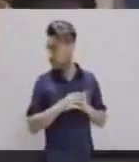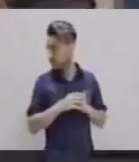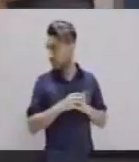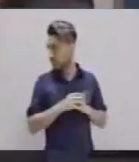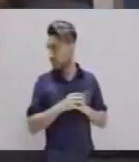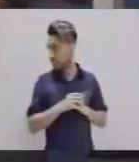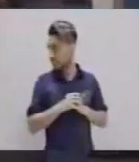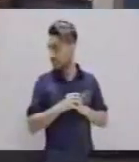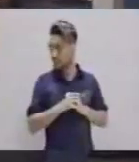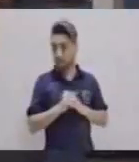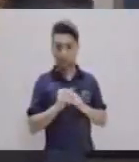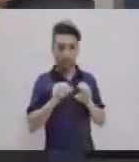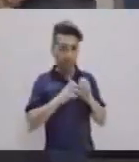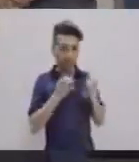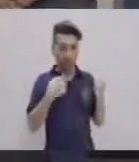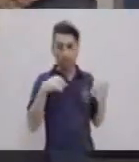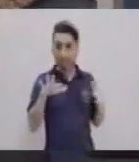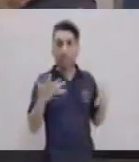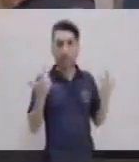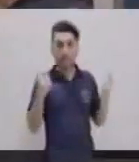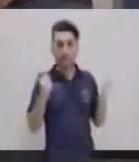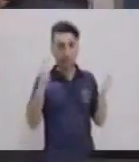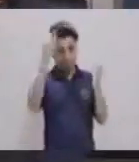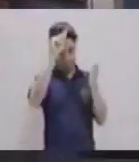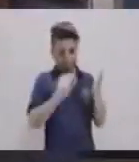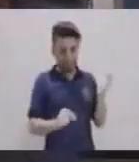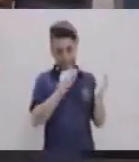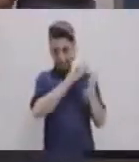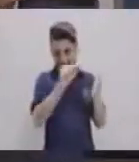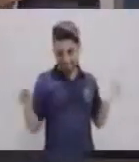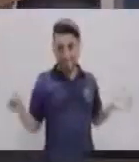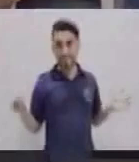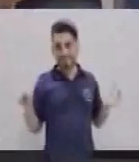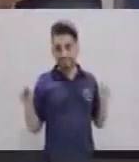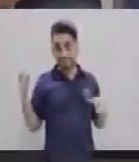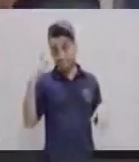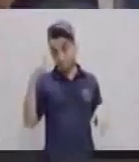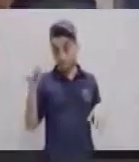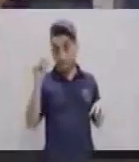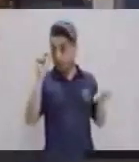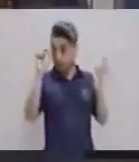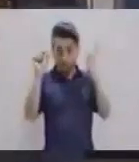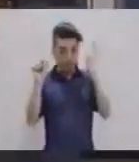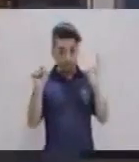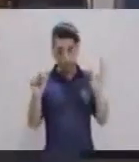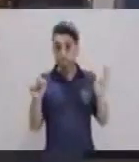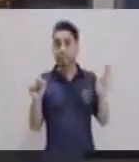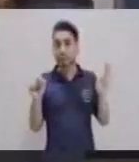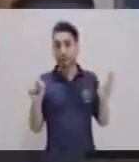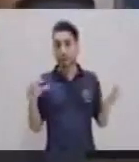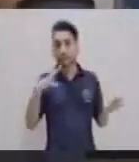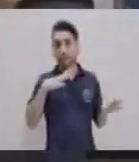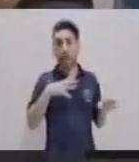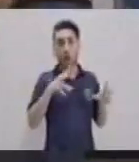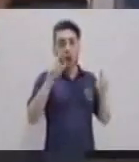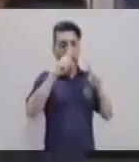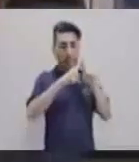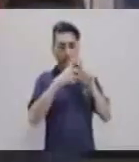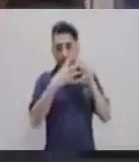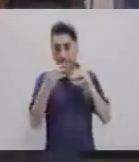Sí. Lo único que nos quedaría es solamente graficarla. Y al momento de graficarla, nosotros le asignamos un valor a